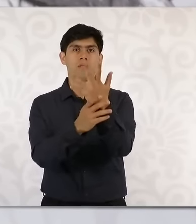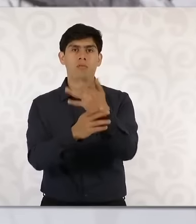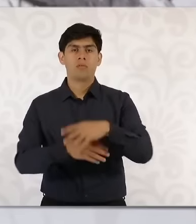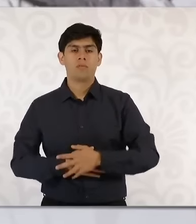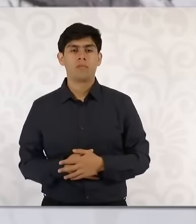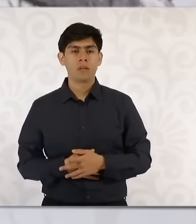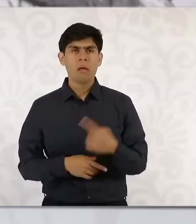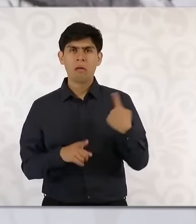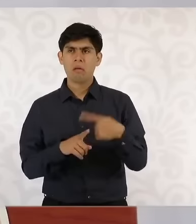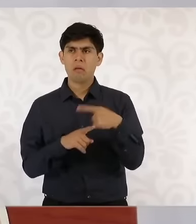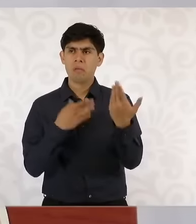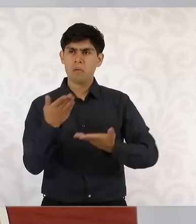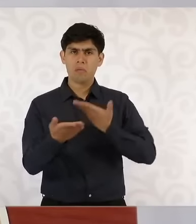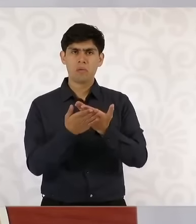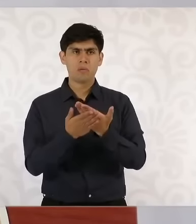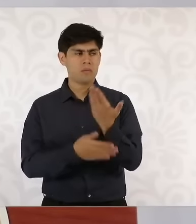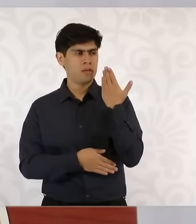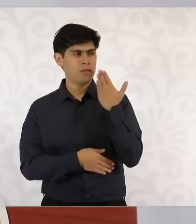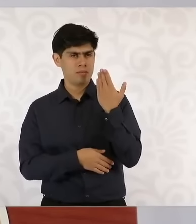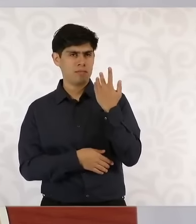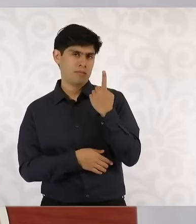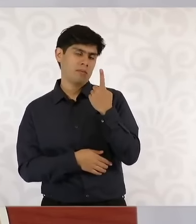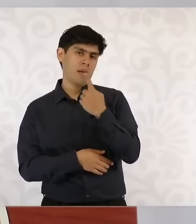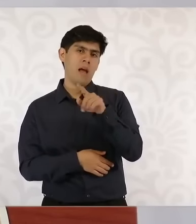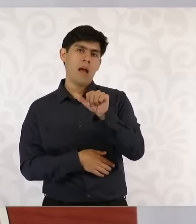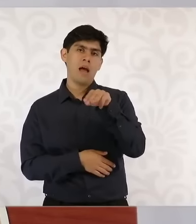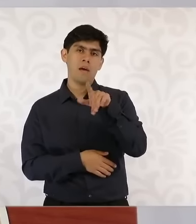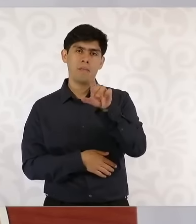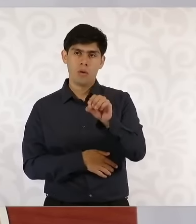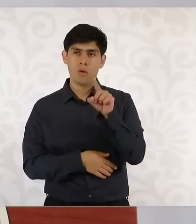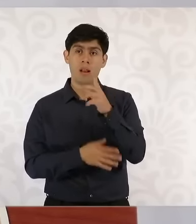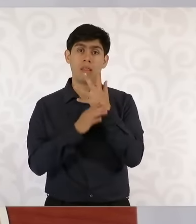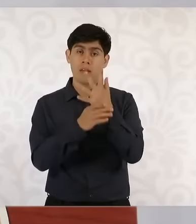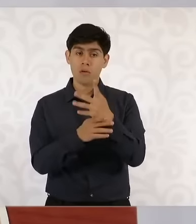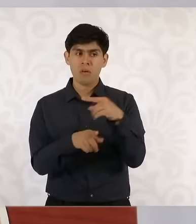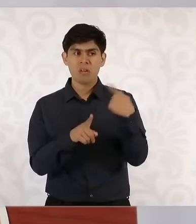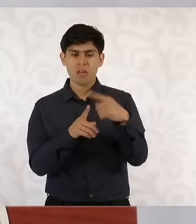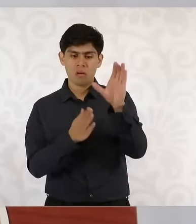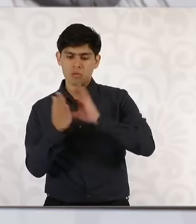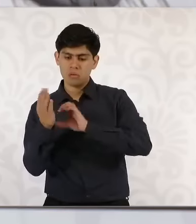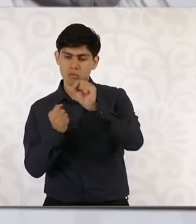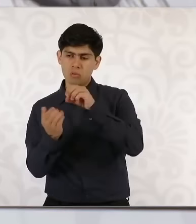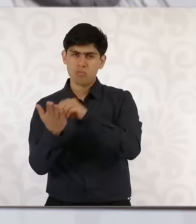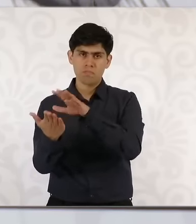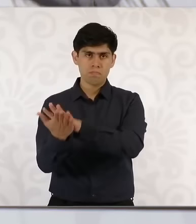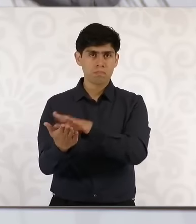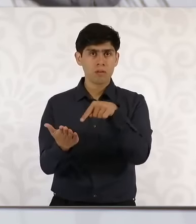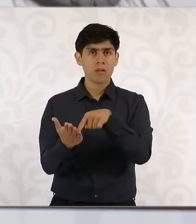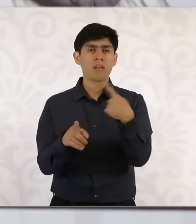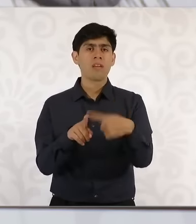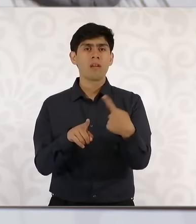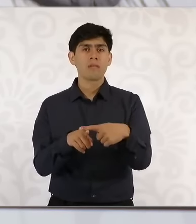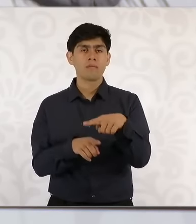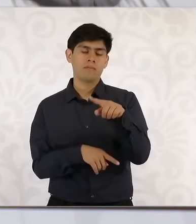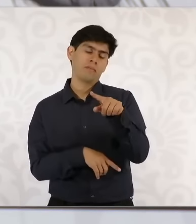Quien la propuso fue el presidente López Obrador. Quien la llevó a la Constitución fue el presidente López Obrador. Y claro que me voy